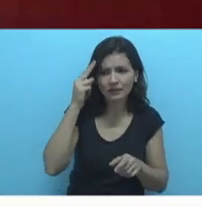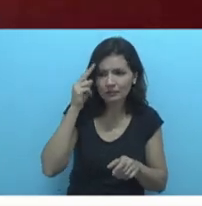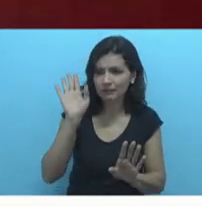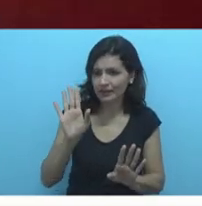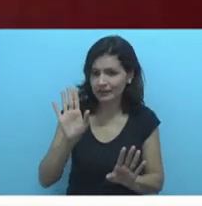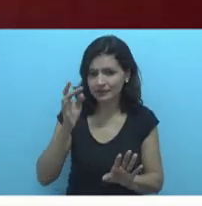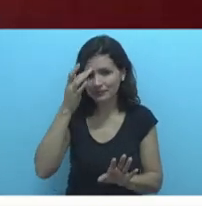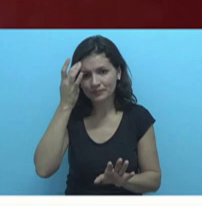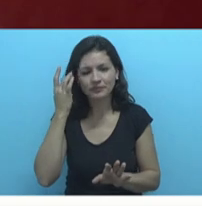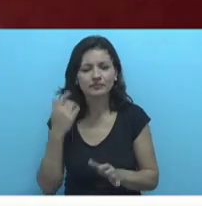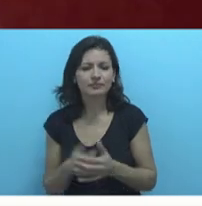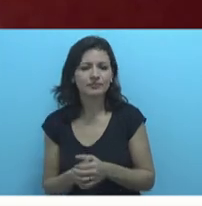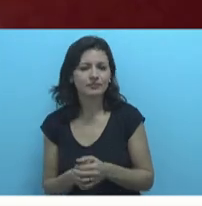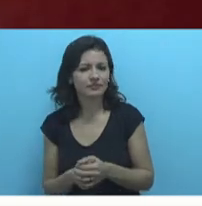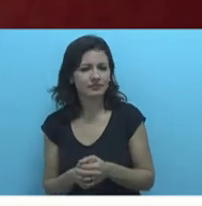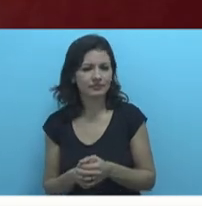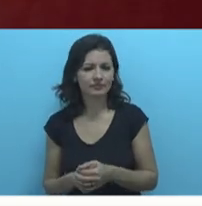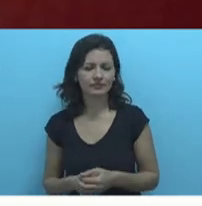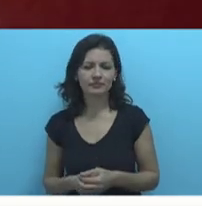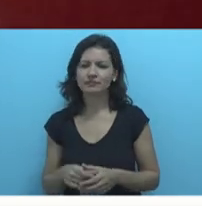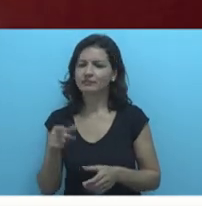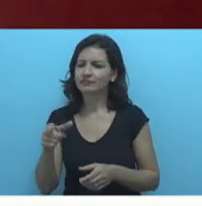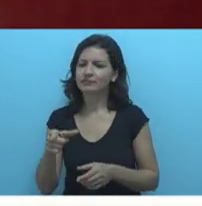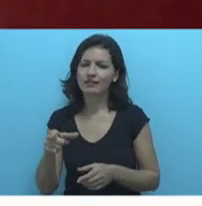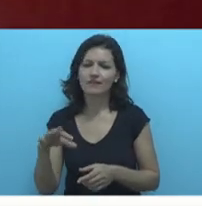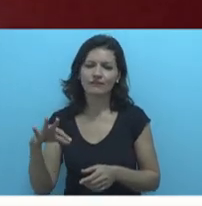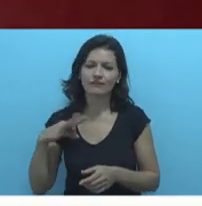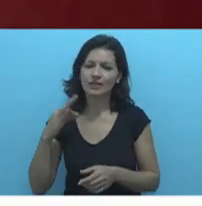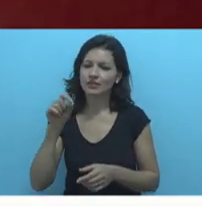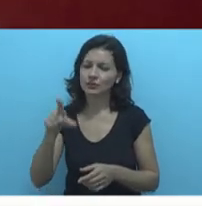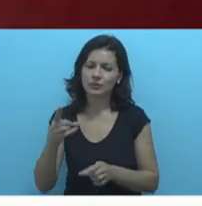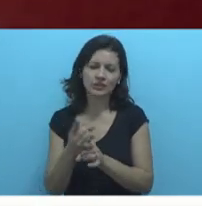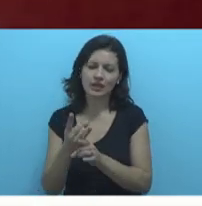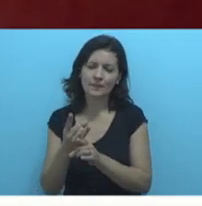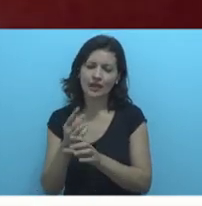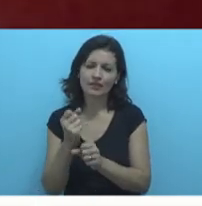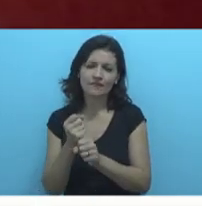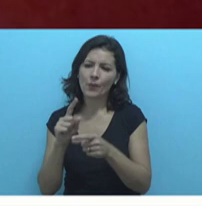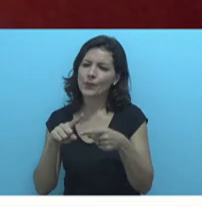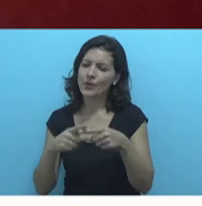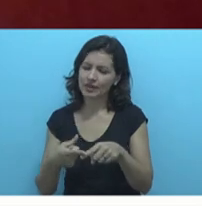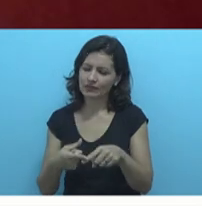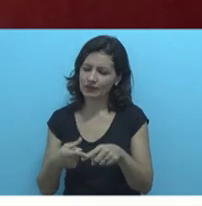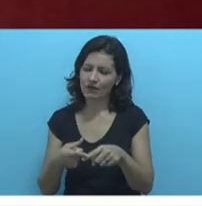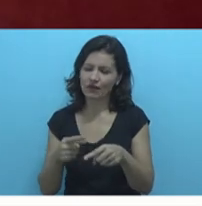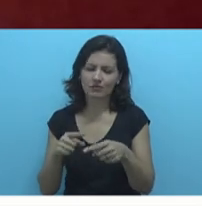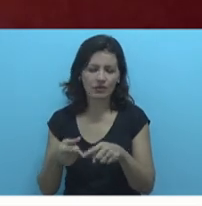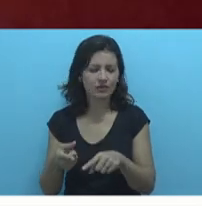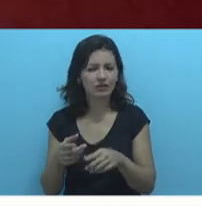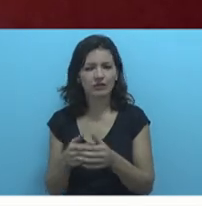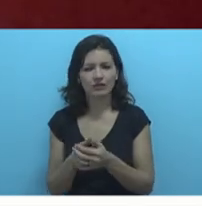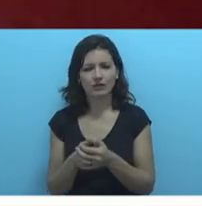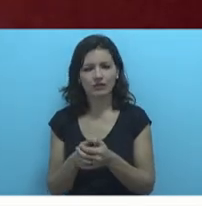fue un político toda su vida, y sin embargo respetaba mucho a la gente que se había quedado en